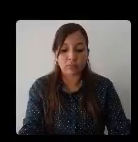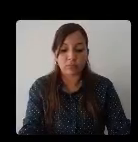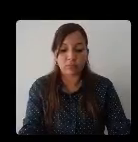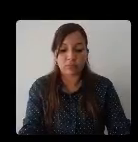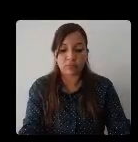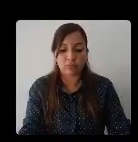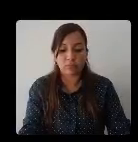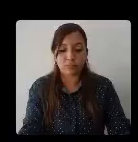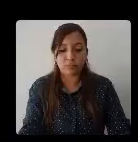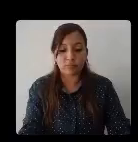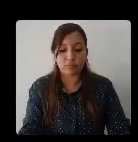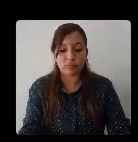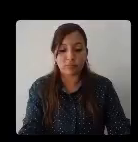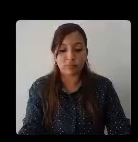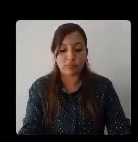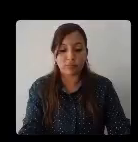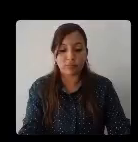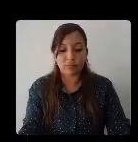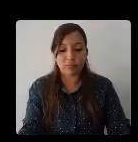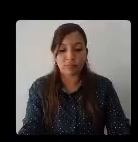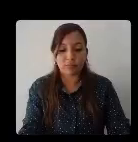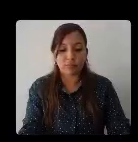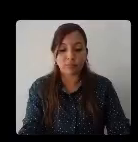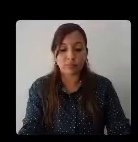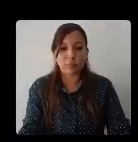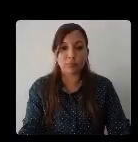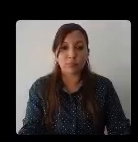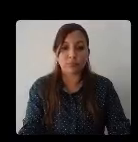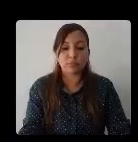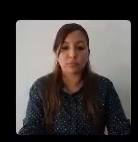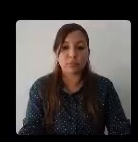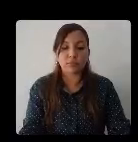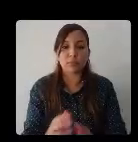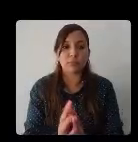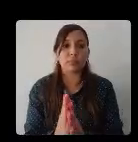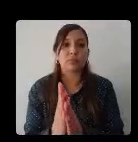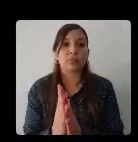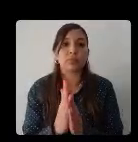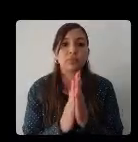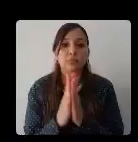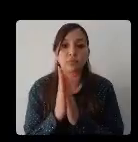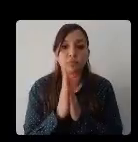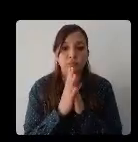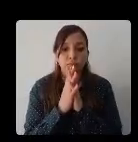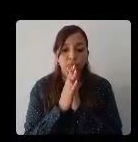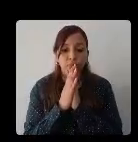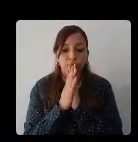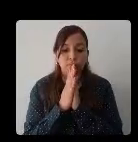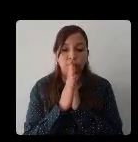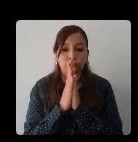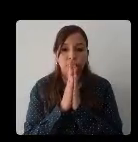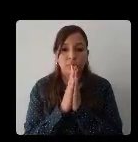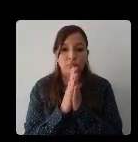tratar de ir un poco silencio, porque no lo tenemos pues, en cautiverio, ¿no? Porque ya sabemos valorar su vida de estos animalitos también,